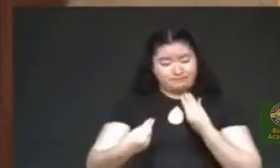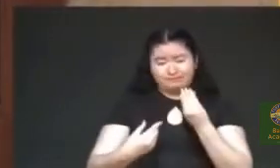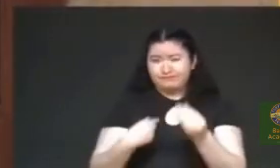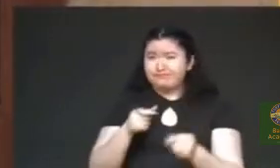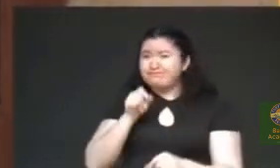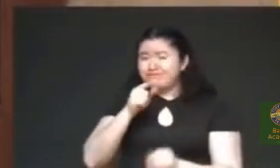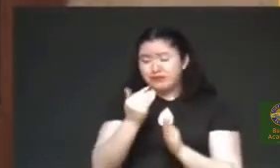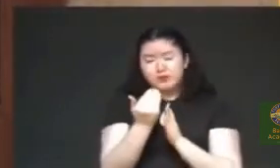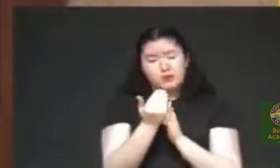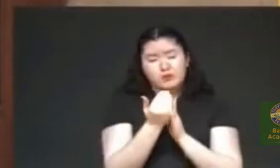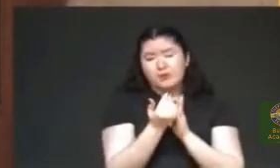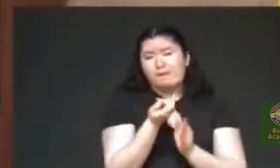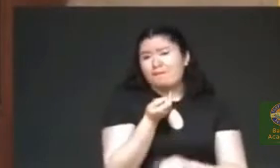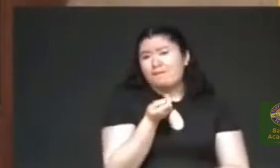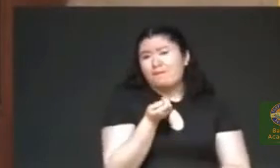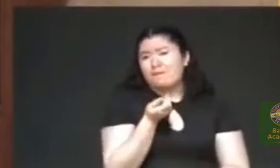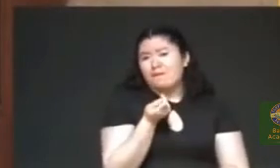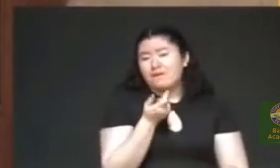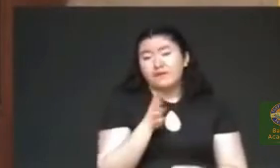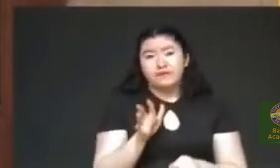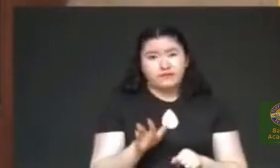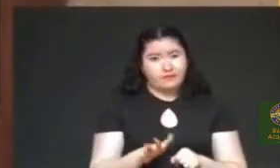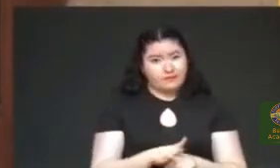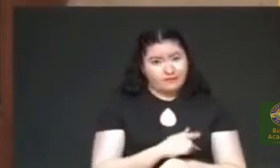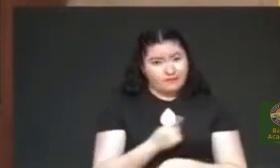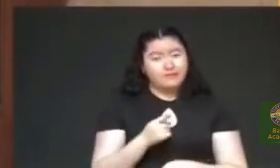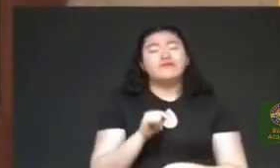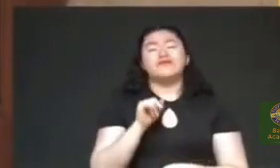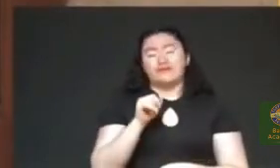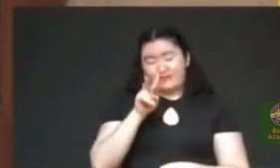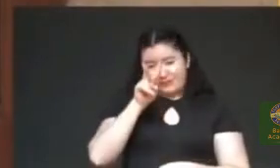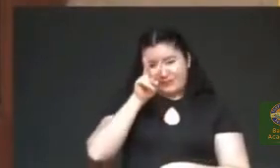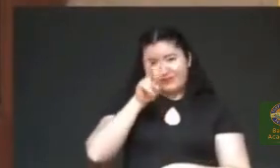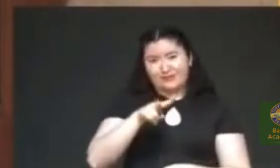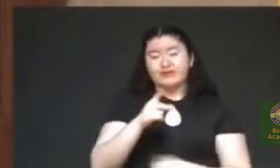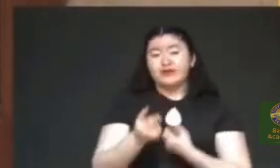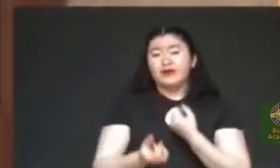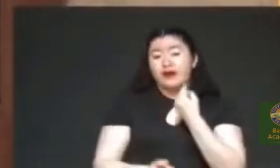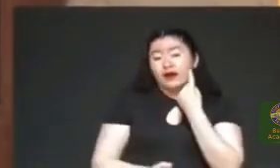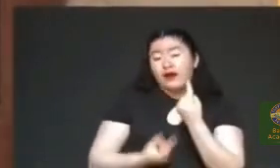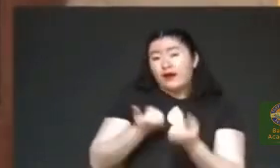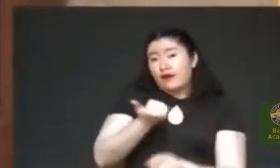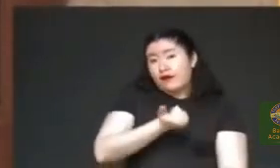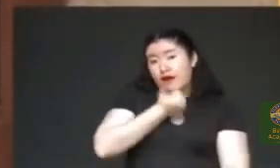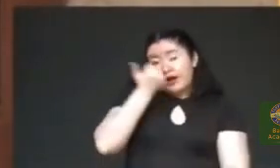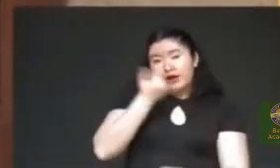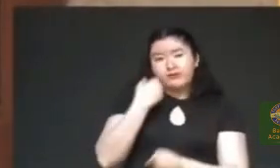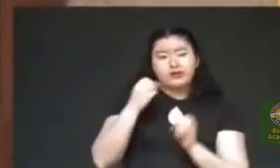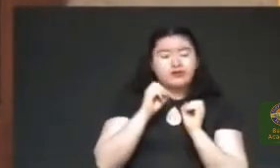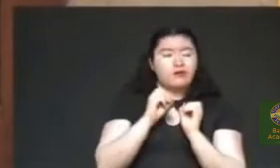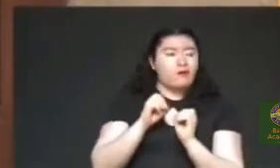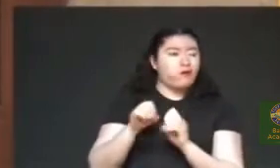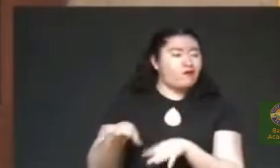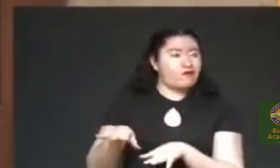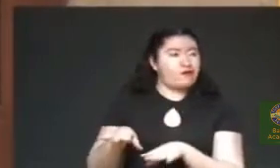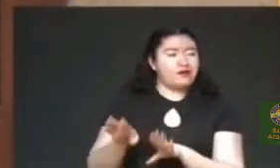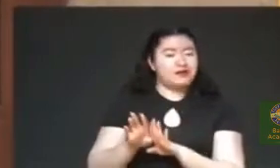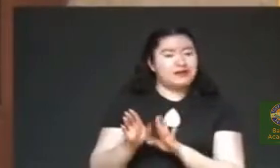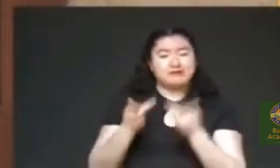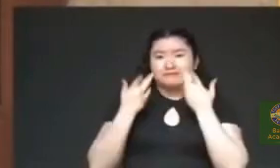qué? Porque si bien enfrentamos un riesgo de abandono escolar, no es una decisión que se tome de un